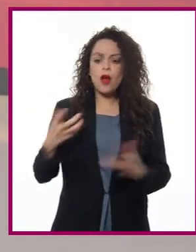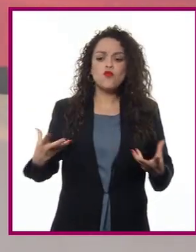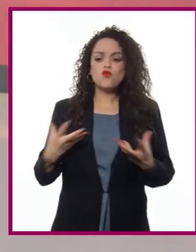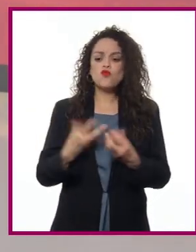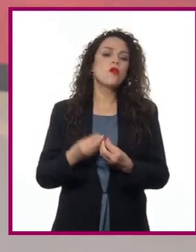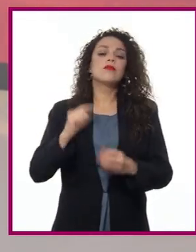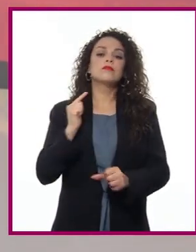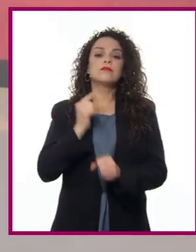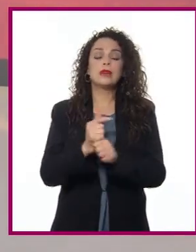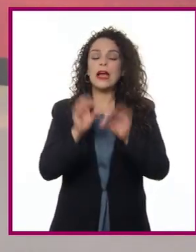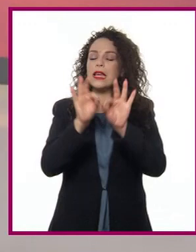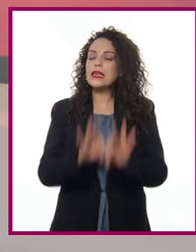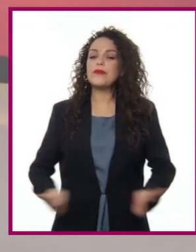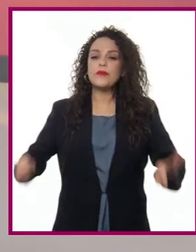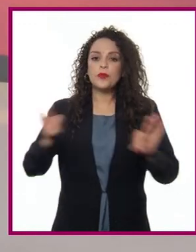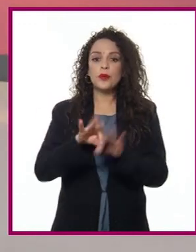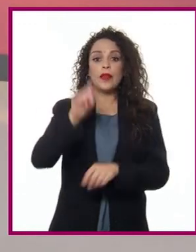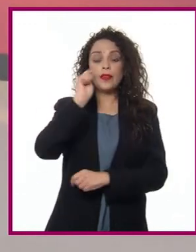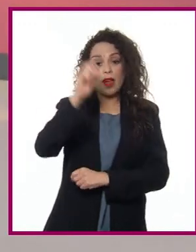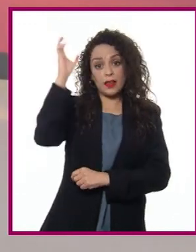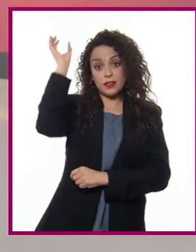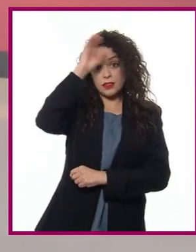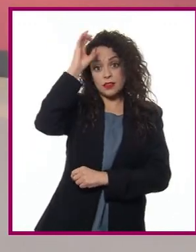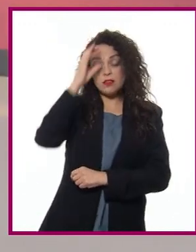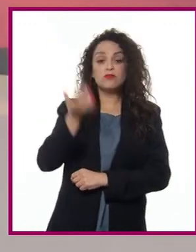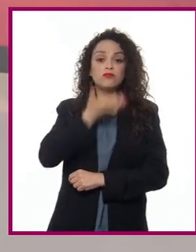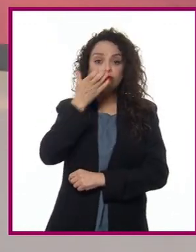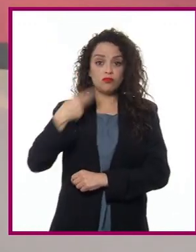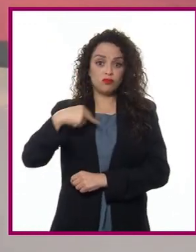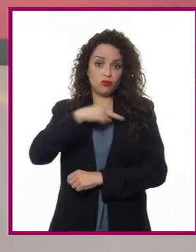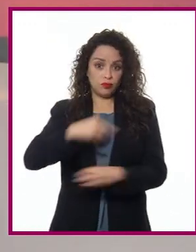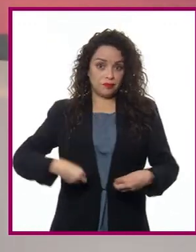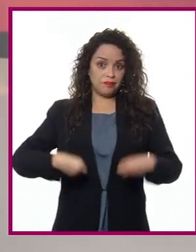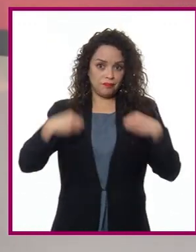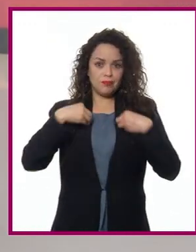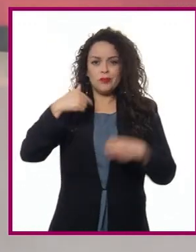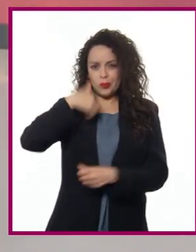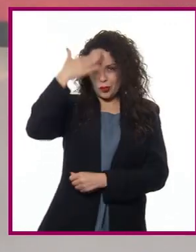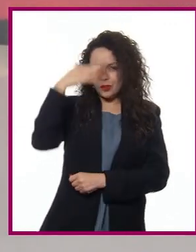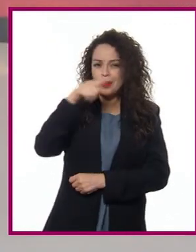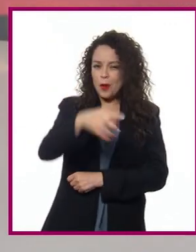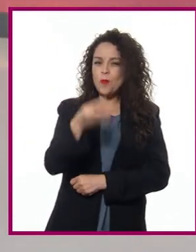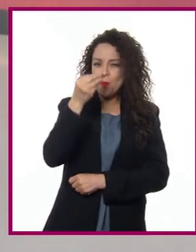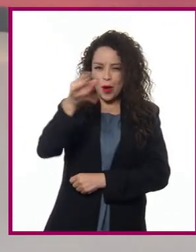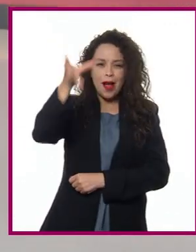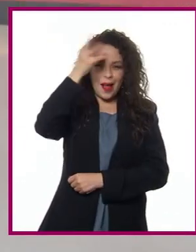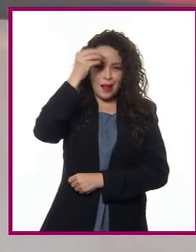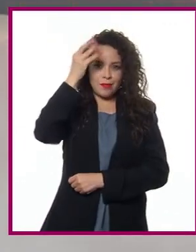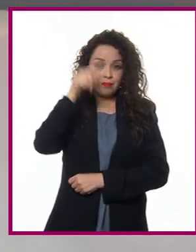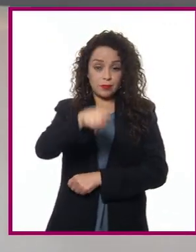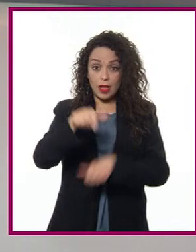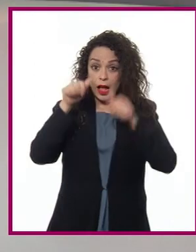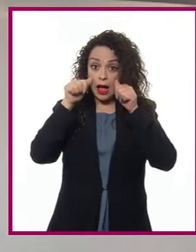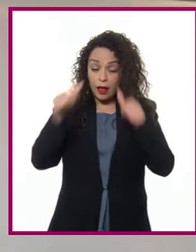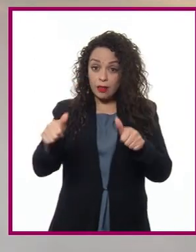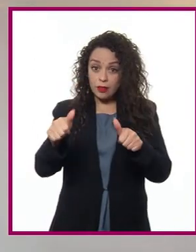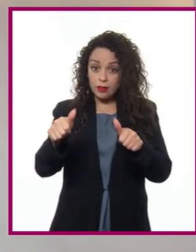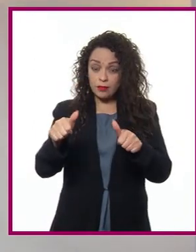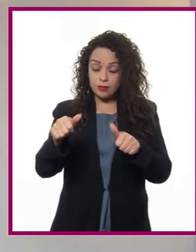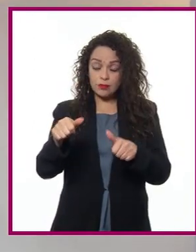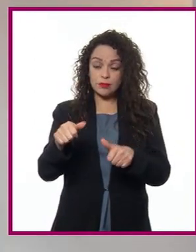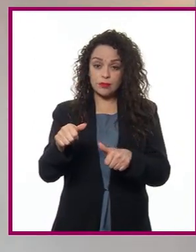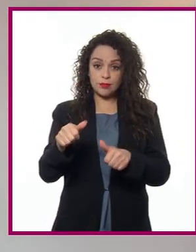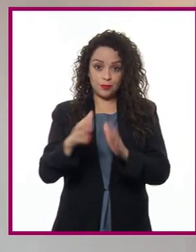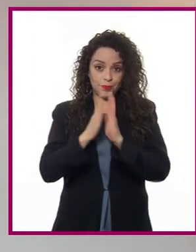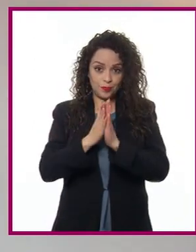de la ciencia en nuestra vida. Estamos seguros que aprenderán mucho. No pierdan detalle a lo que trataremos en esta sesión.